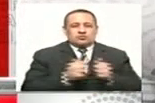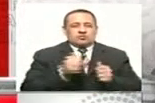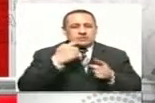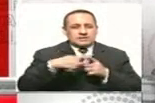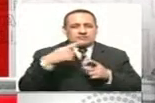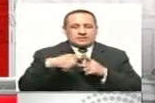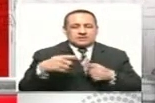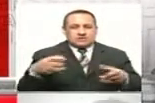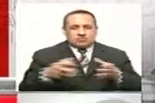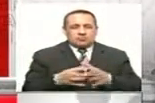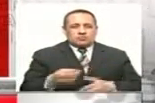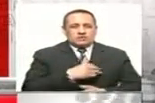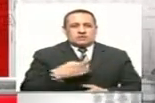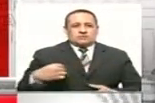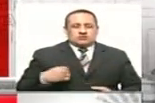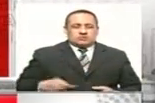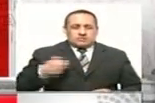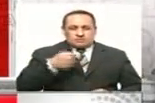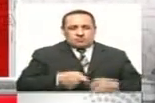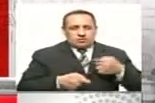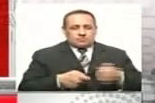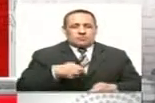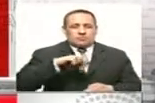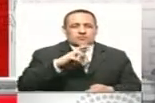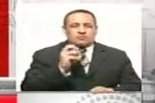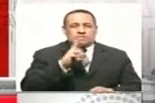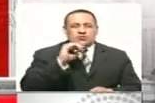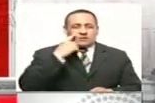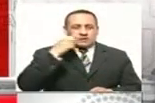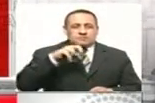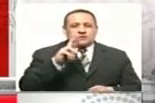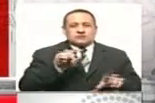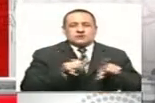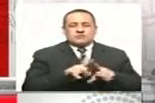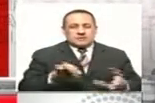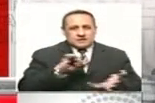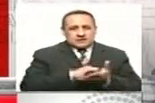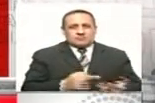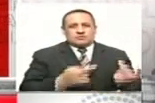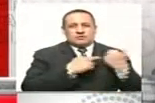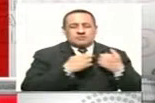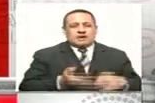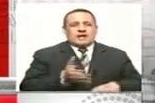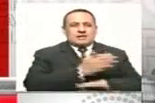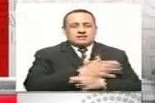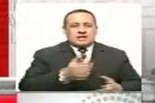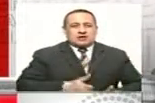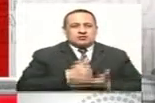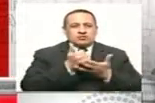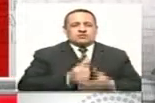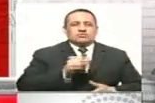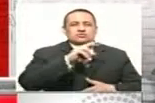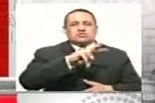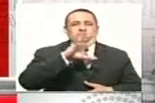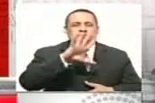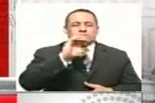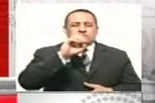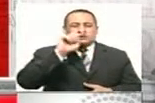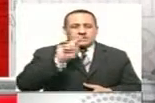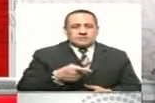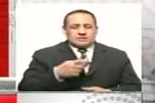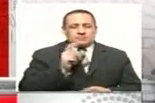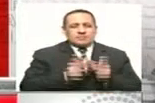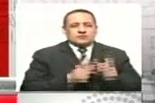diferentes carteras, con Proinversión, que la población, el Tren Macho, se beneficiaba a 250